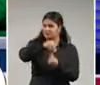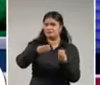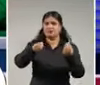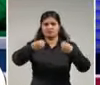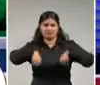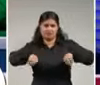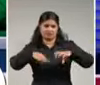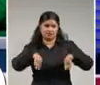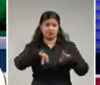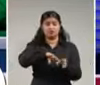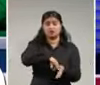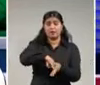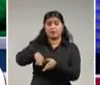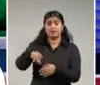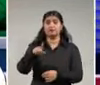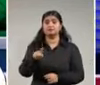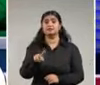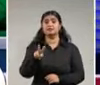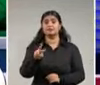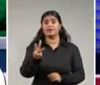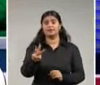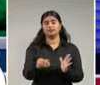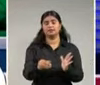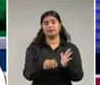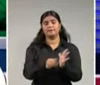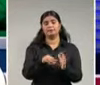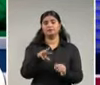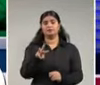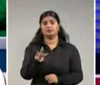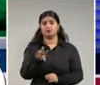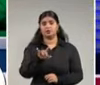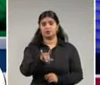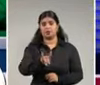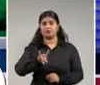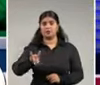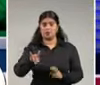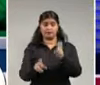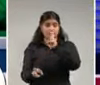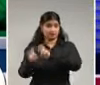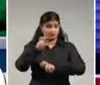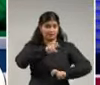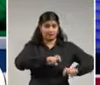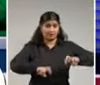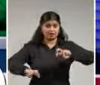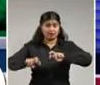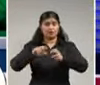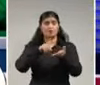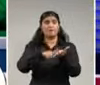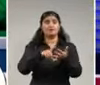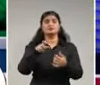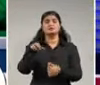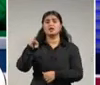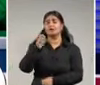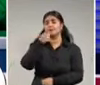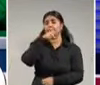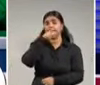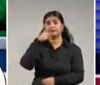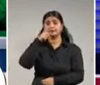un total de 123.399 muestras para el diagnóstico de la